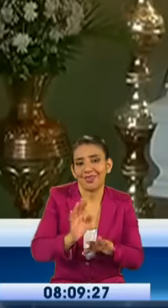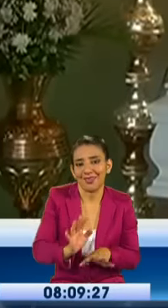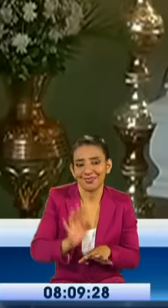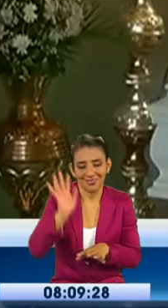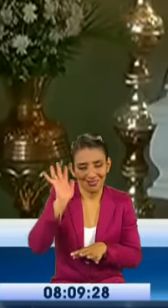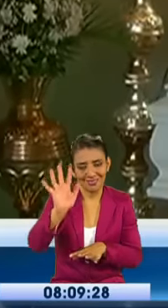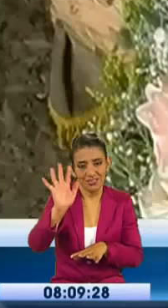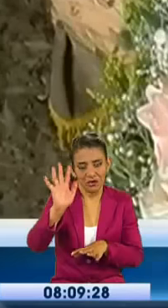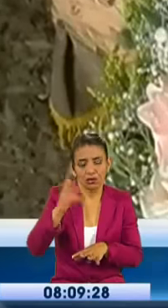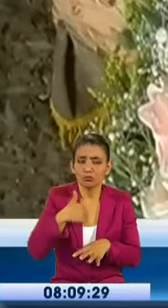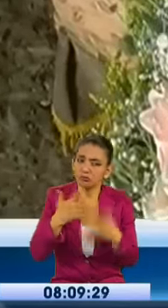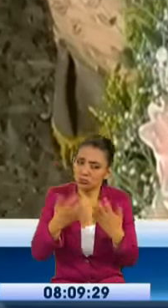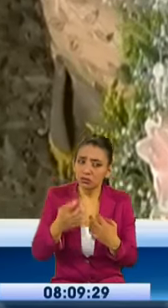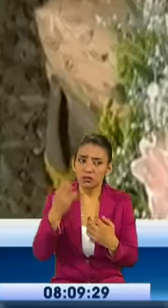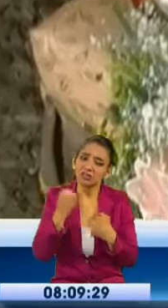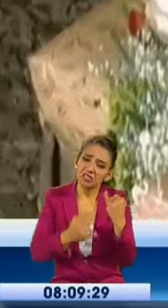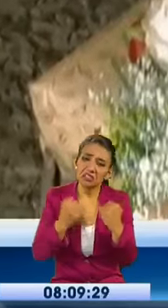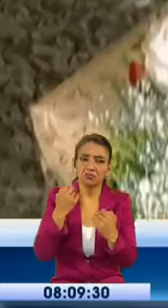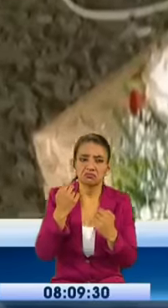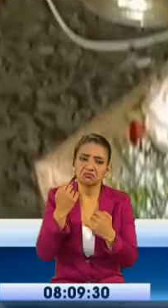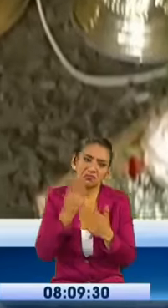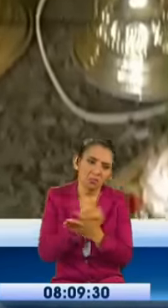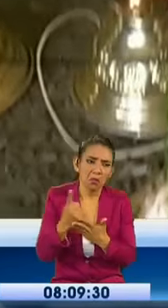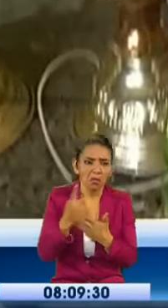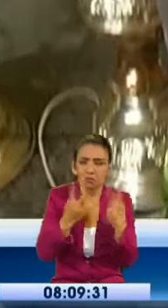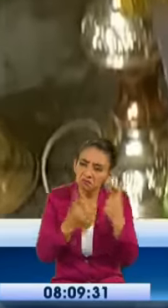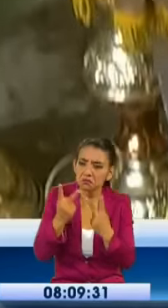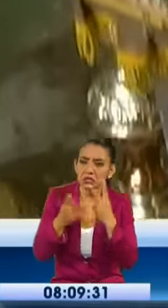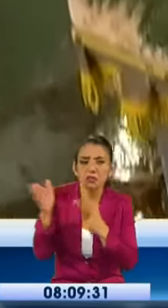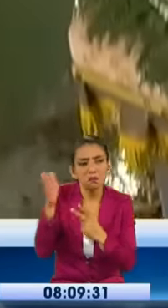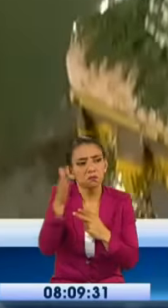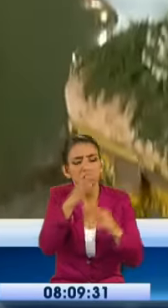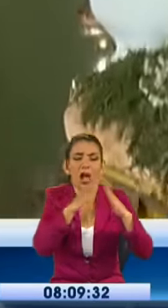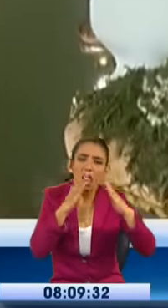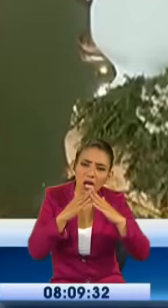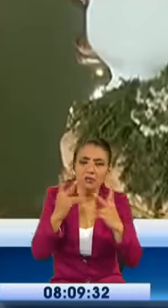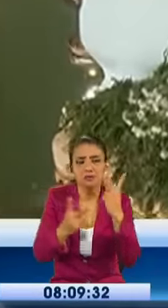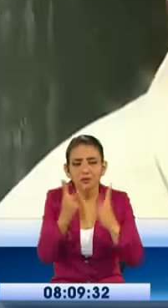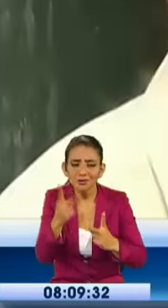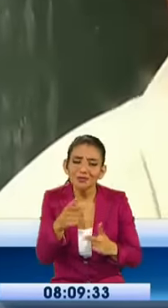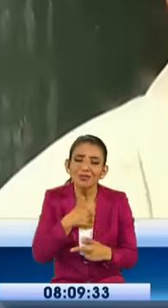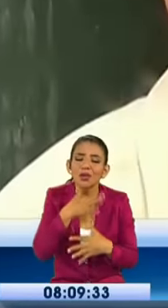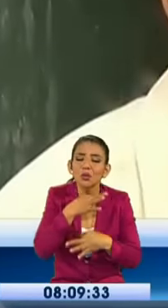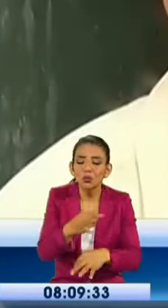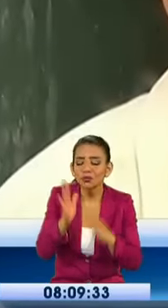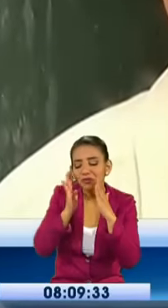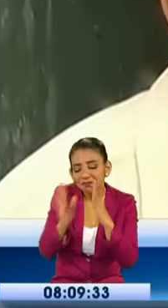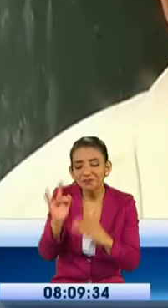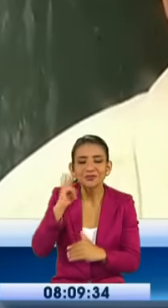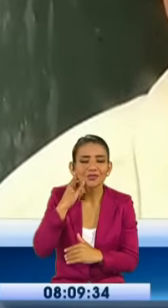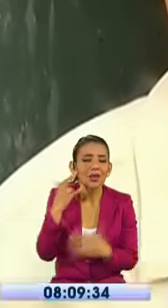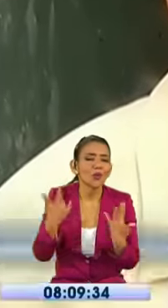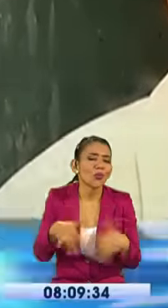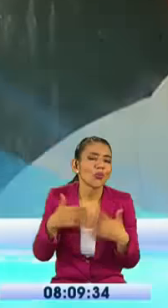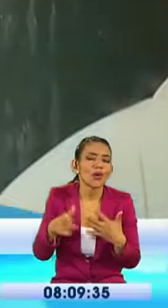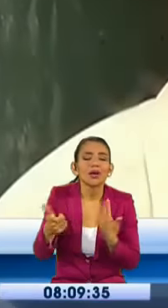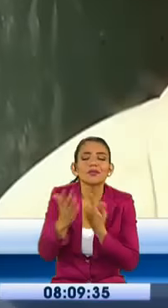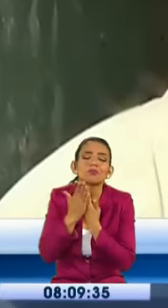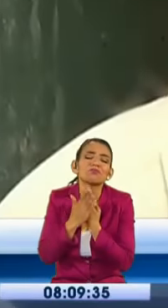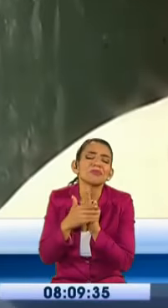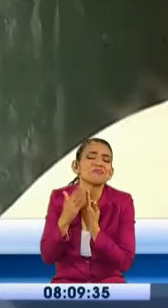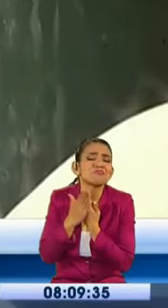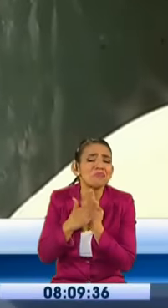pasar en casa de ellos, por lo cual compartían mayor cantidad de tiempo con la pequeña. Era la alegría de todos